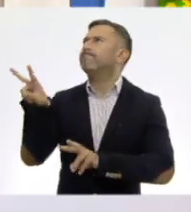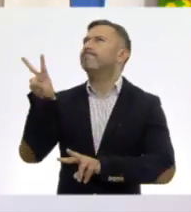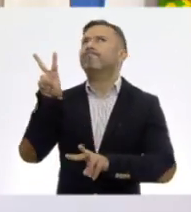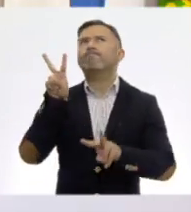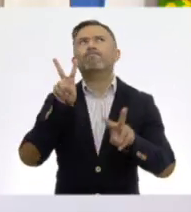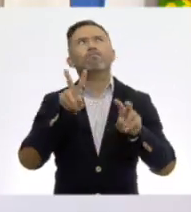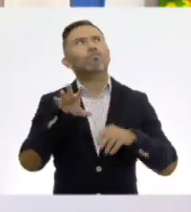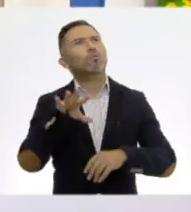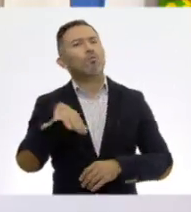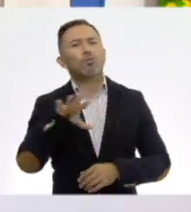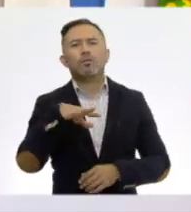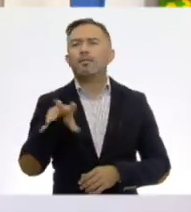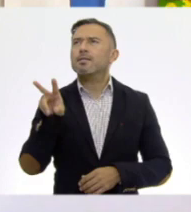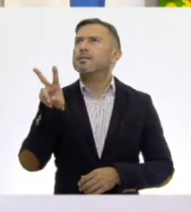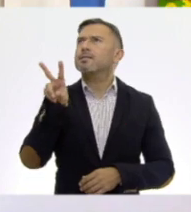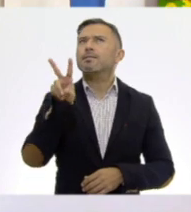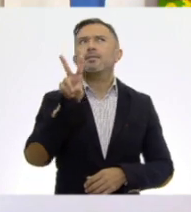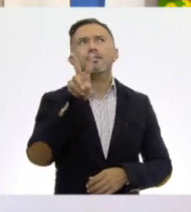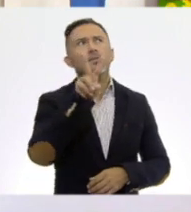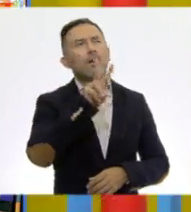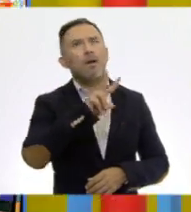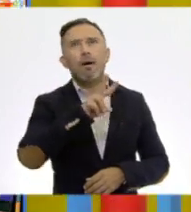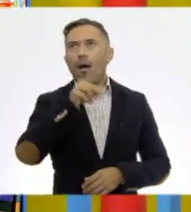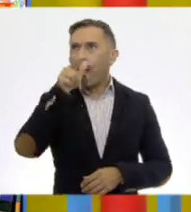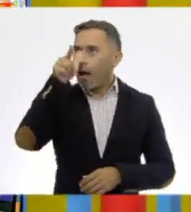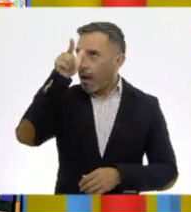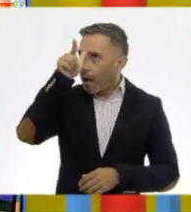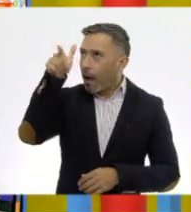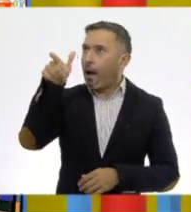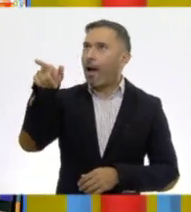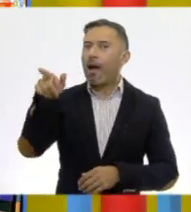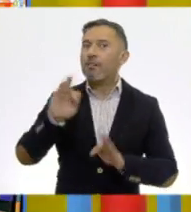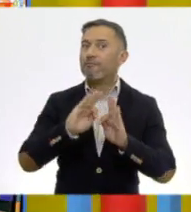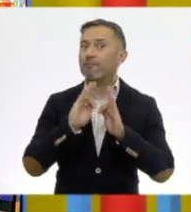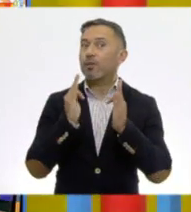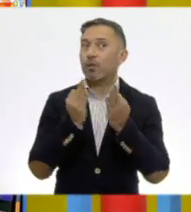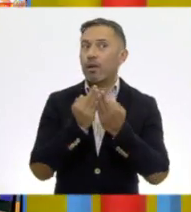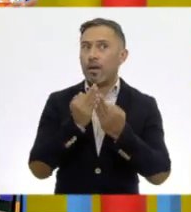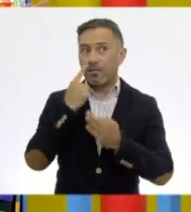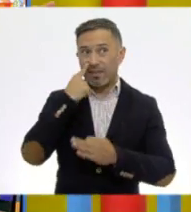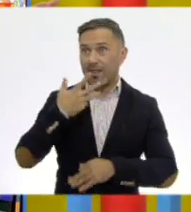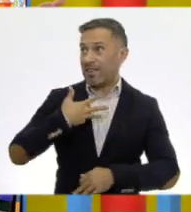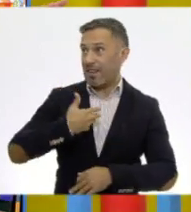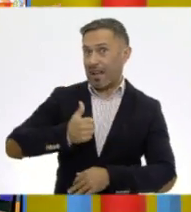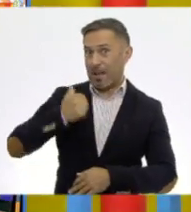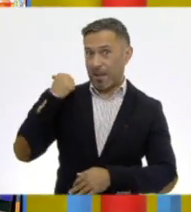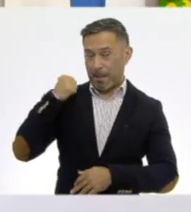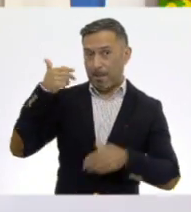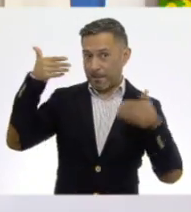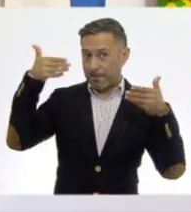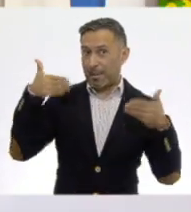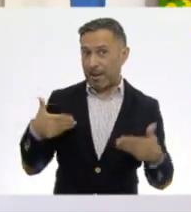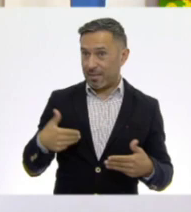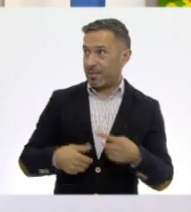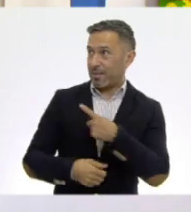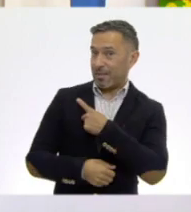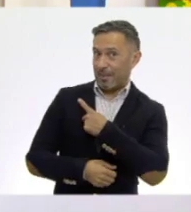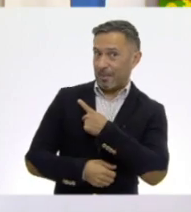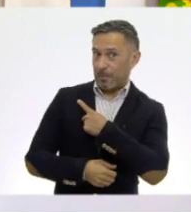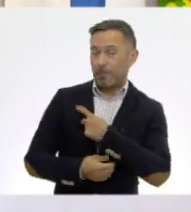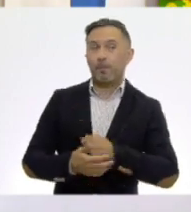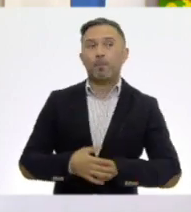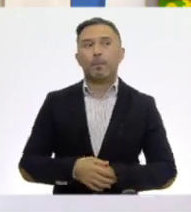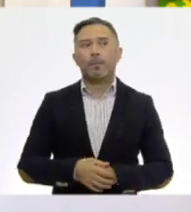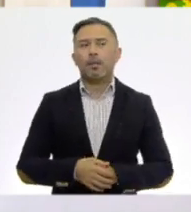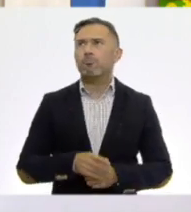a identificar aquella figura geométrica, fíjate aquí atrás en las paredes. Ajá. ¿Cuál es